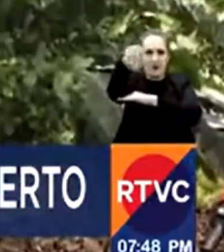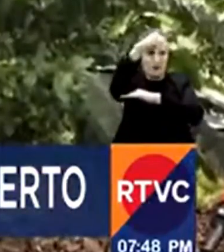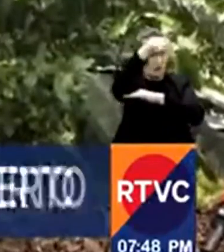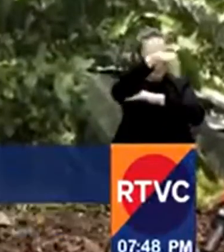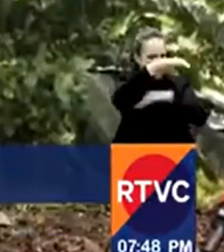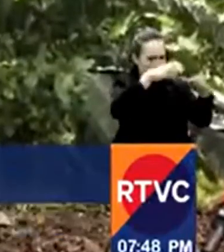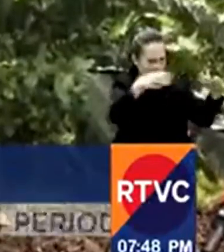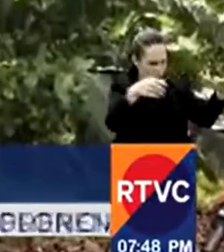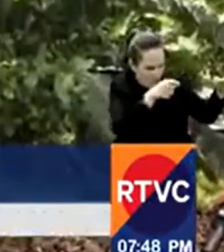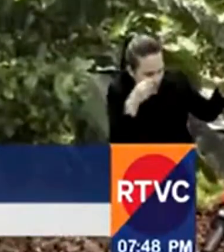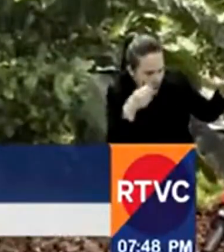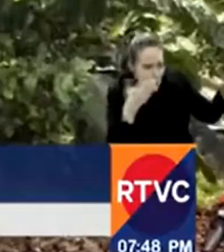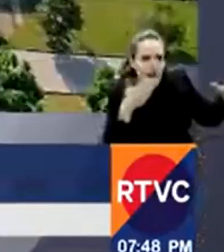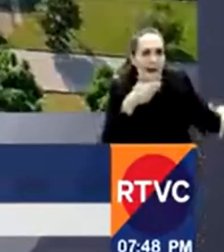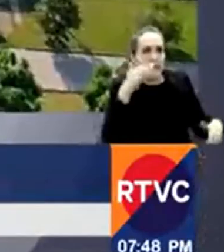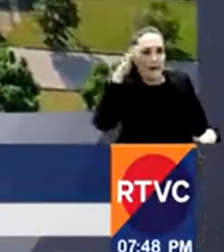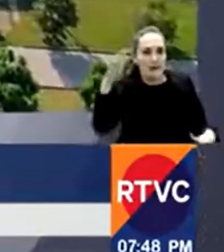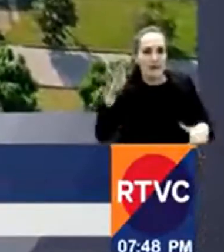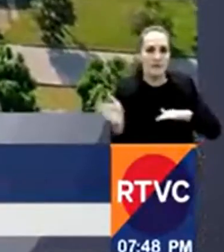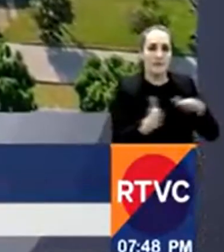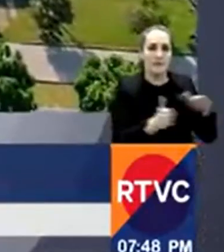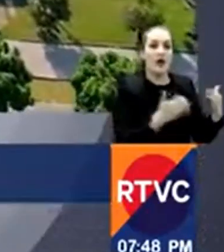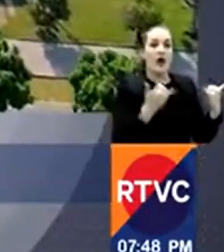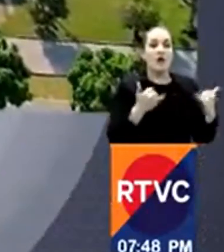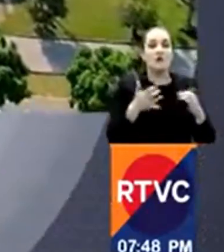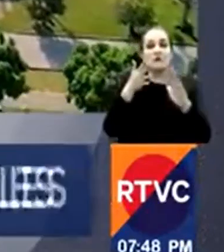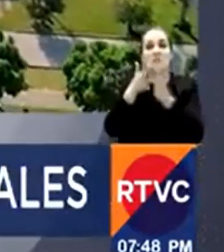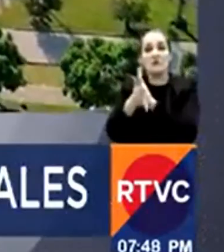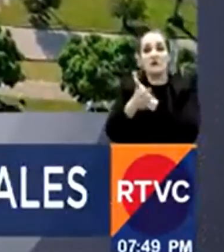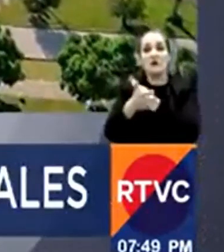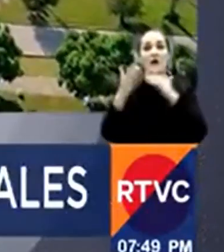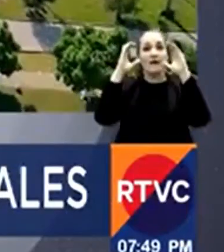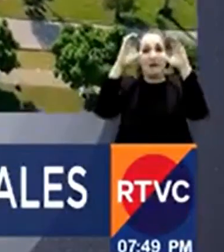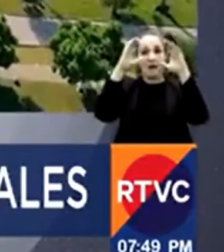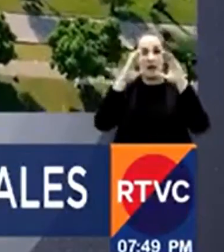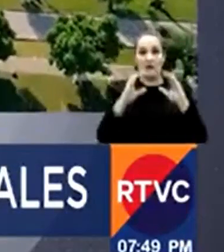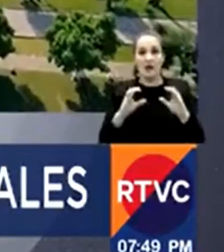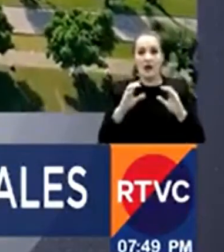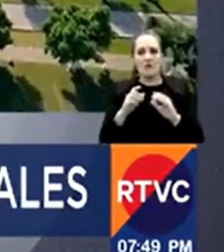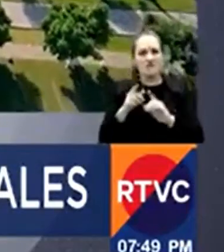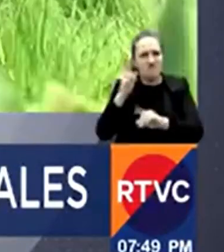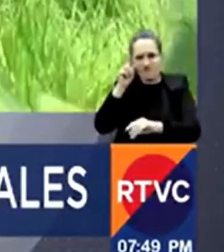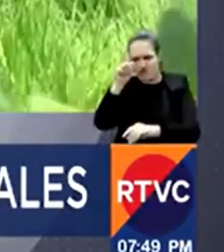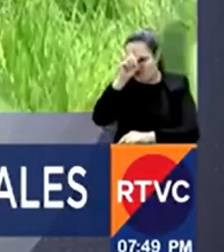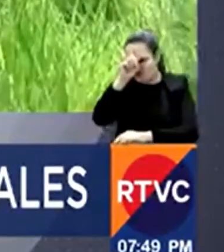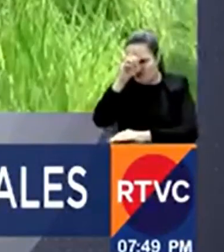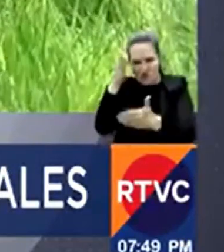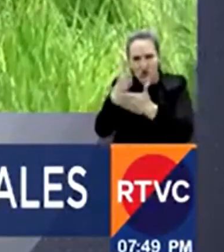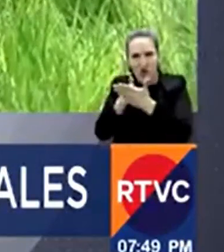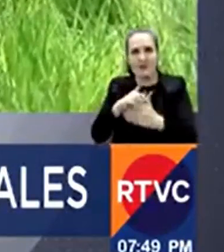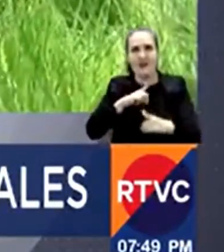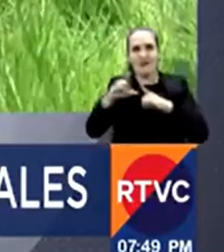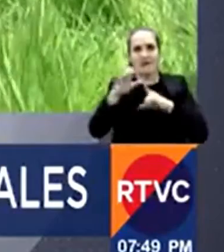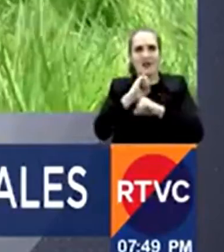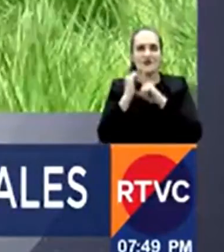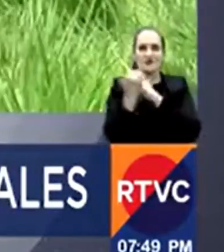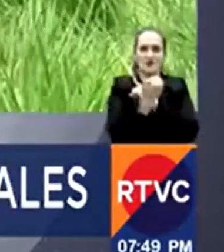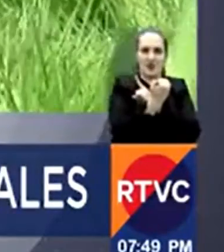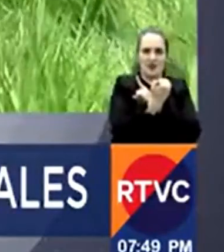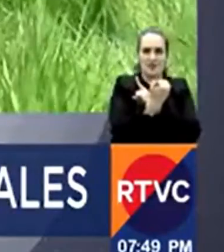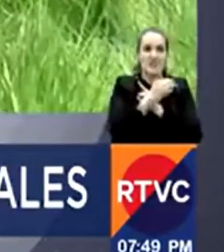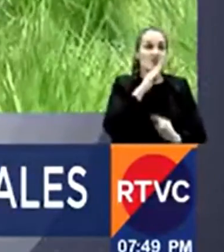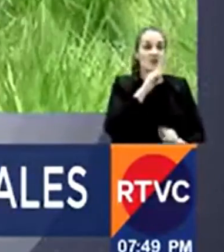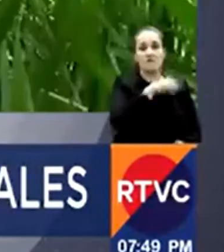En Caquetá, organizaciones sociales denunciaron presuntas amenazas contra líderes comunales del municipio de Solano por parte de miembros de la fuerza pública que